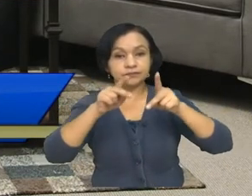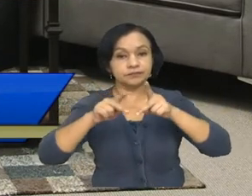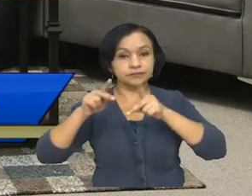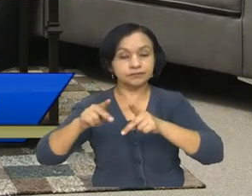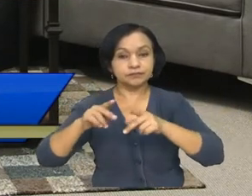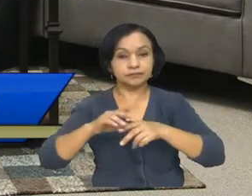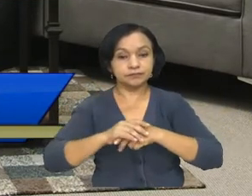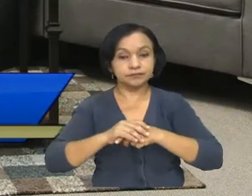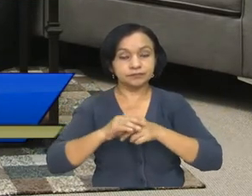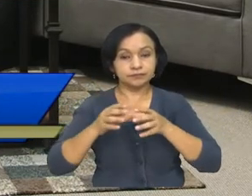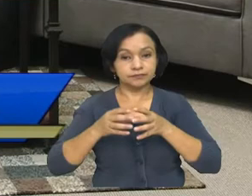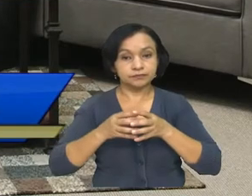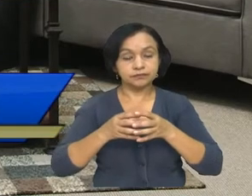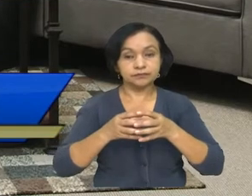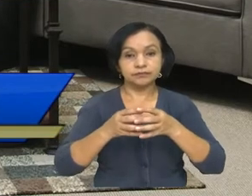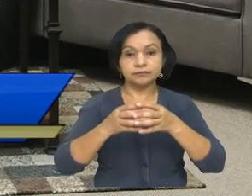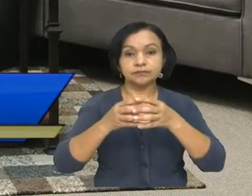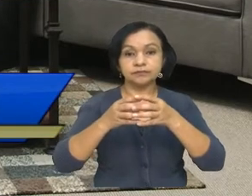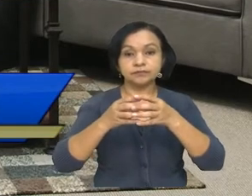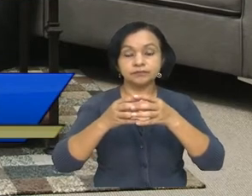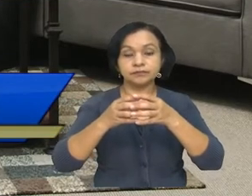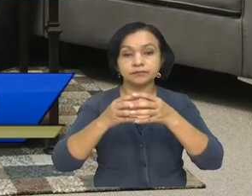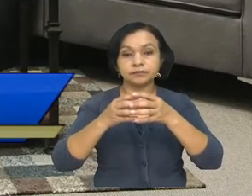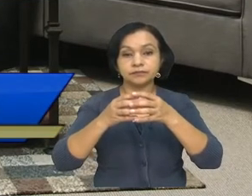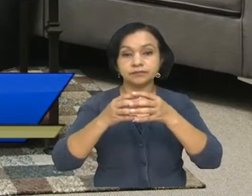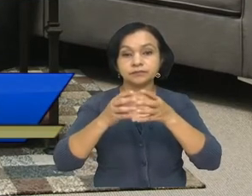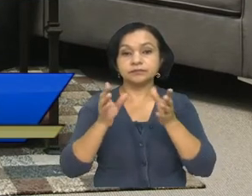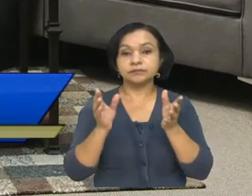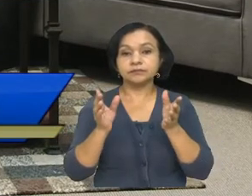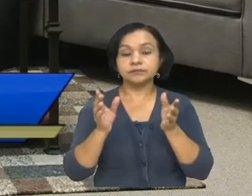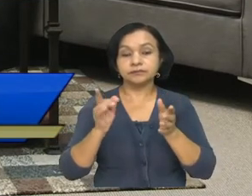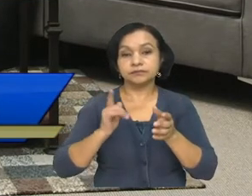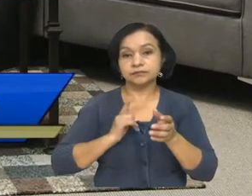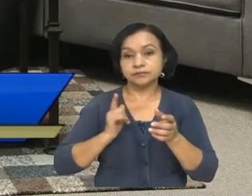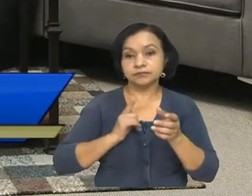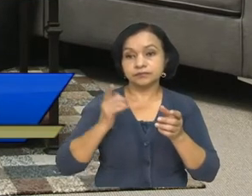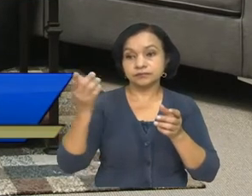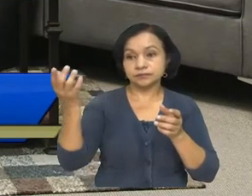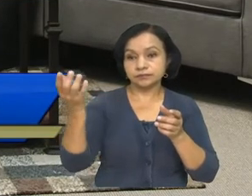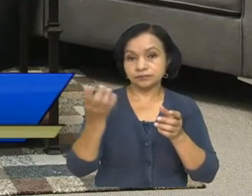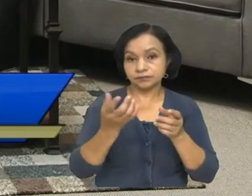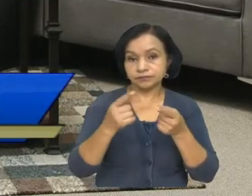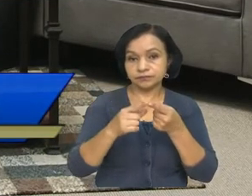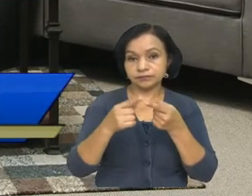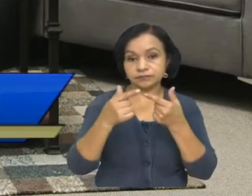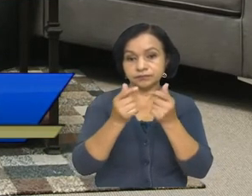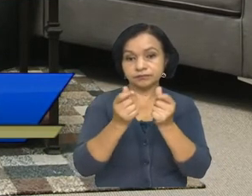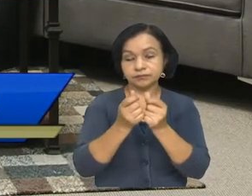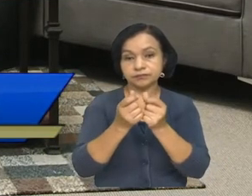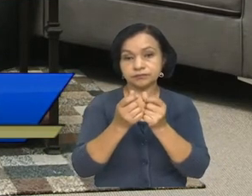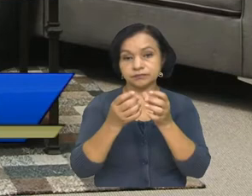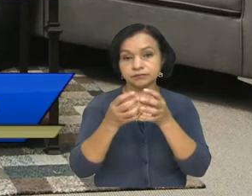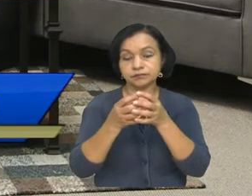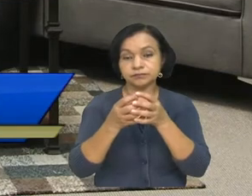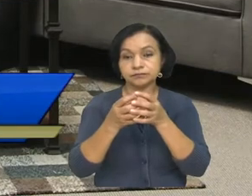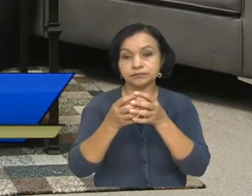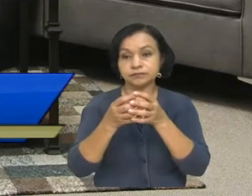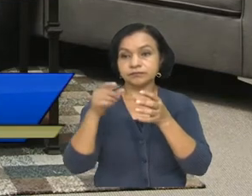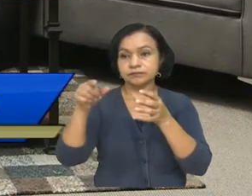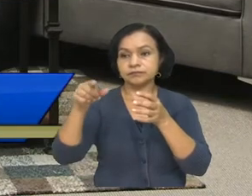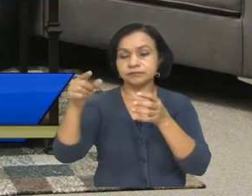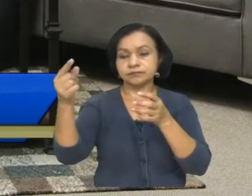esa columna que llegó a Villa Progreso, sino que ya llegó también la columna guerrillera que estaban